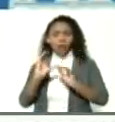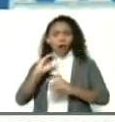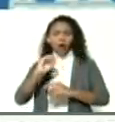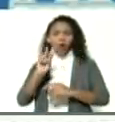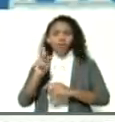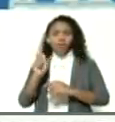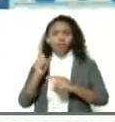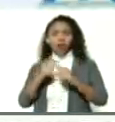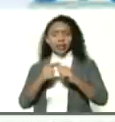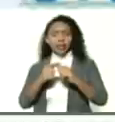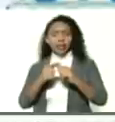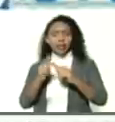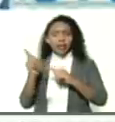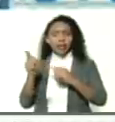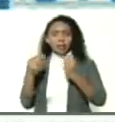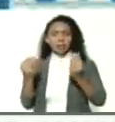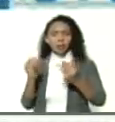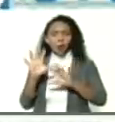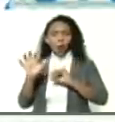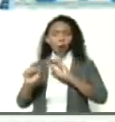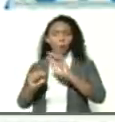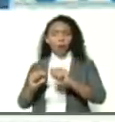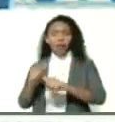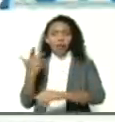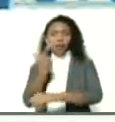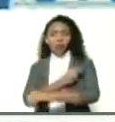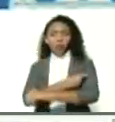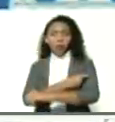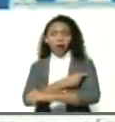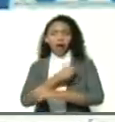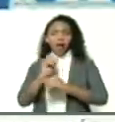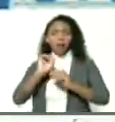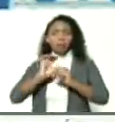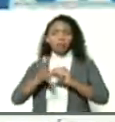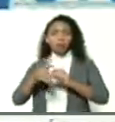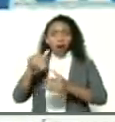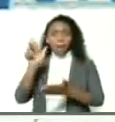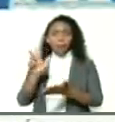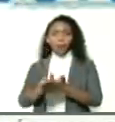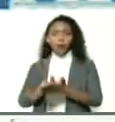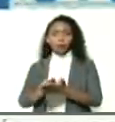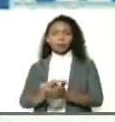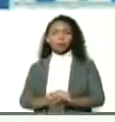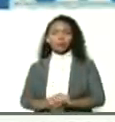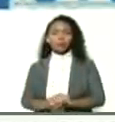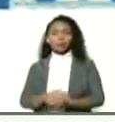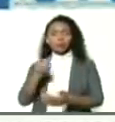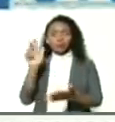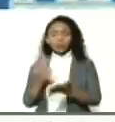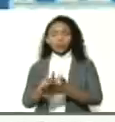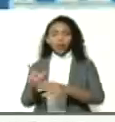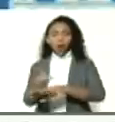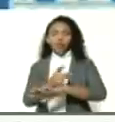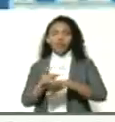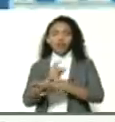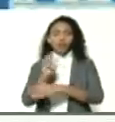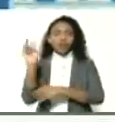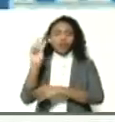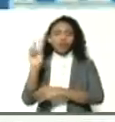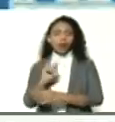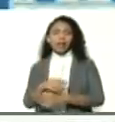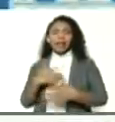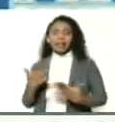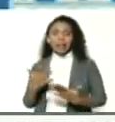bien dije, y para la compra de una vacuna COVID-19 aprobada. Aprobada por el gobierno de Venezuela,